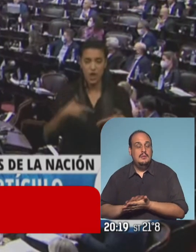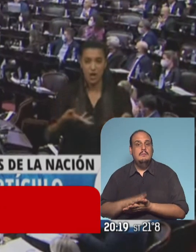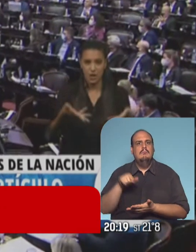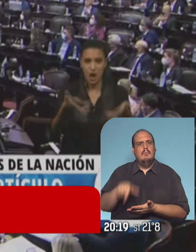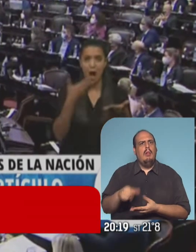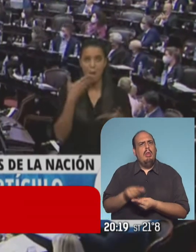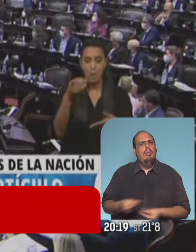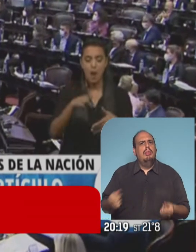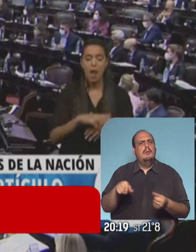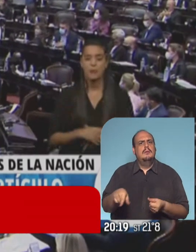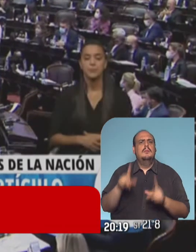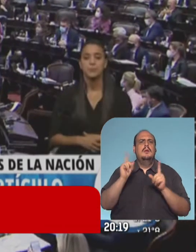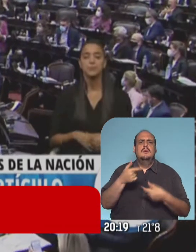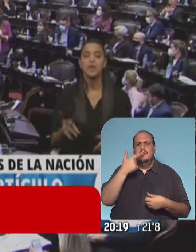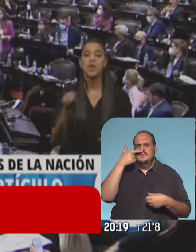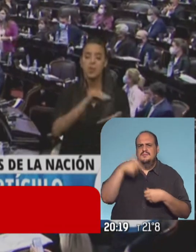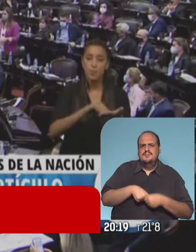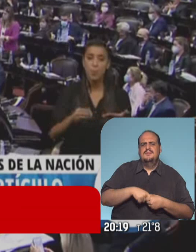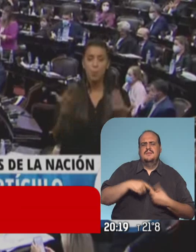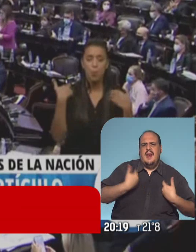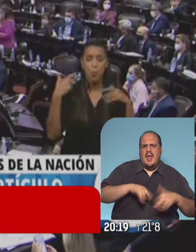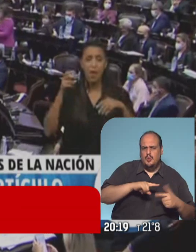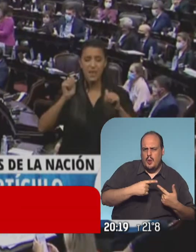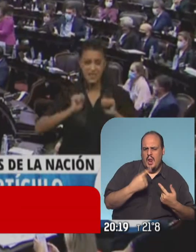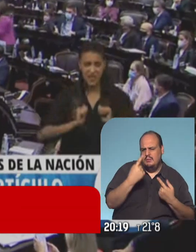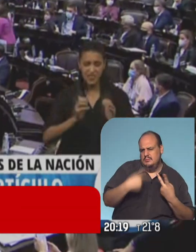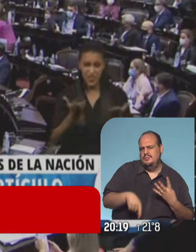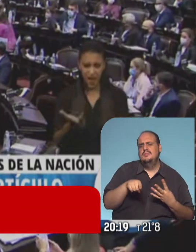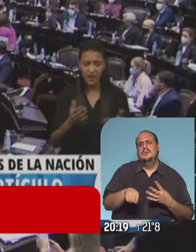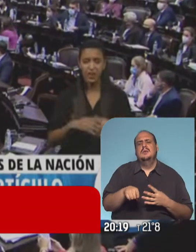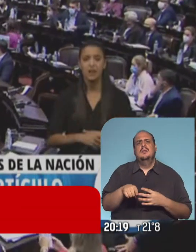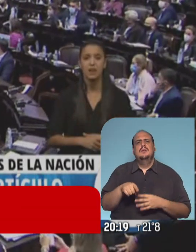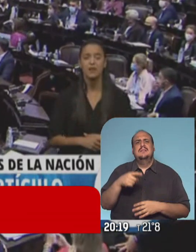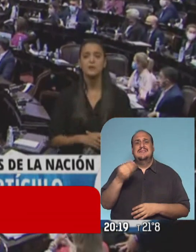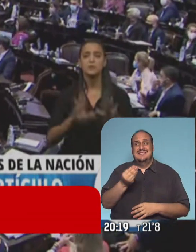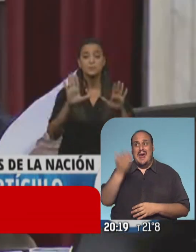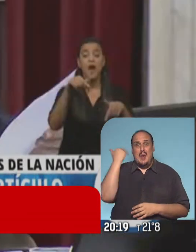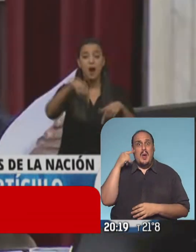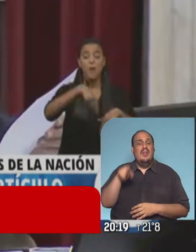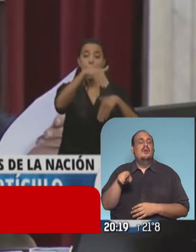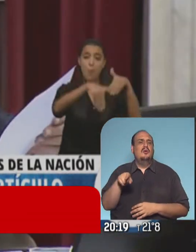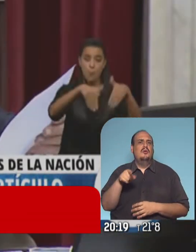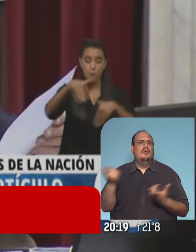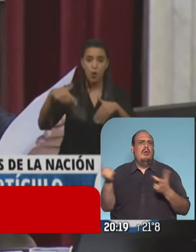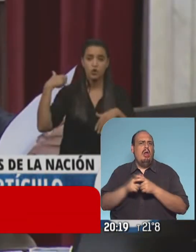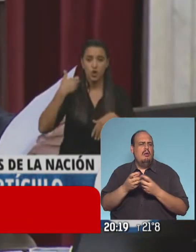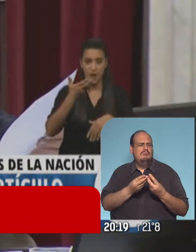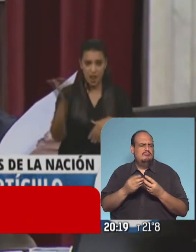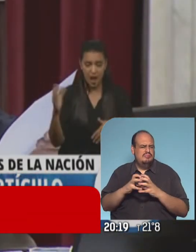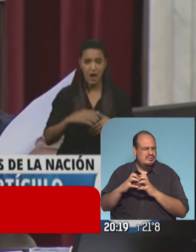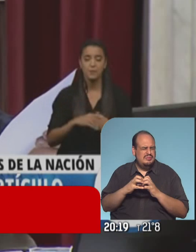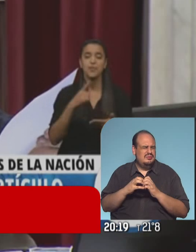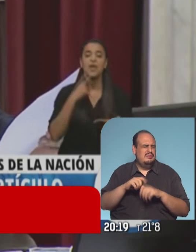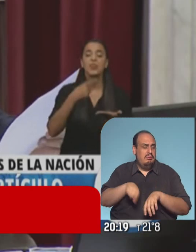medio se discutió biocombustibles, terminó en una sesión el día sábado, pero bueno, ahí lo decías vos